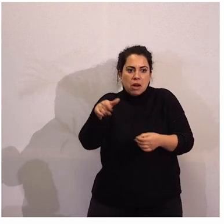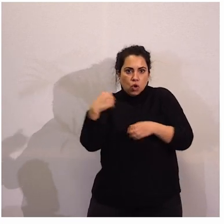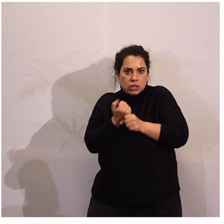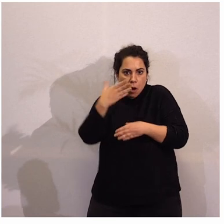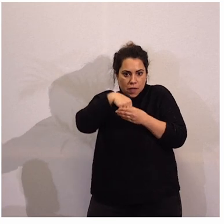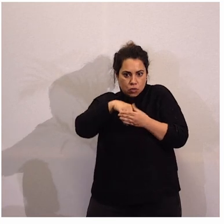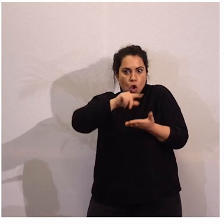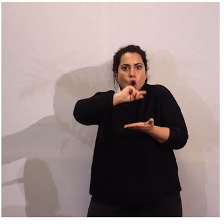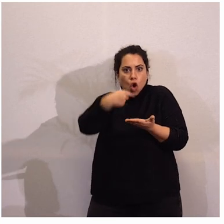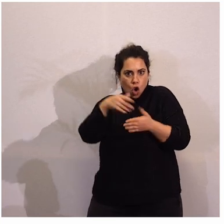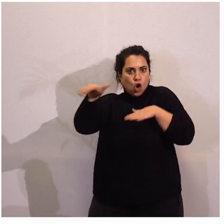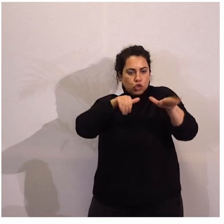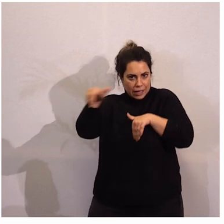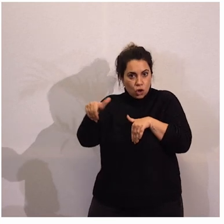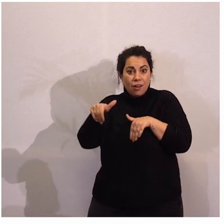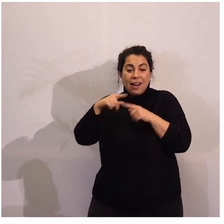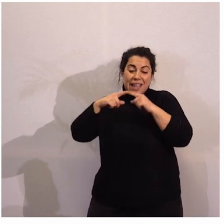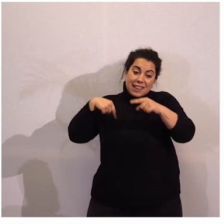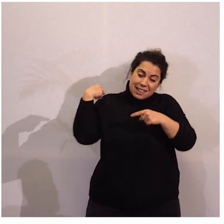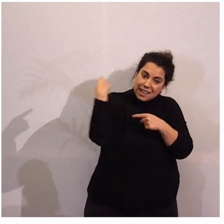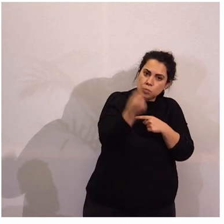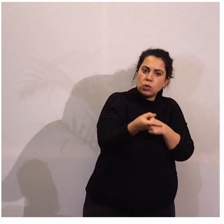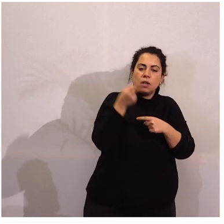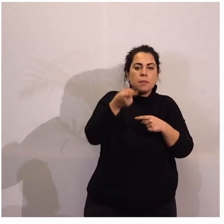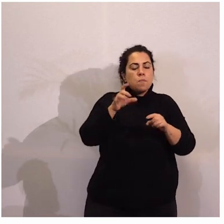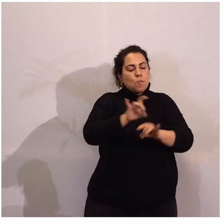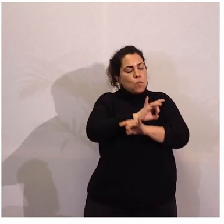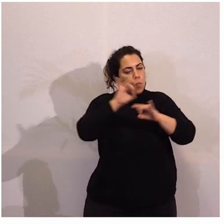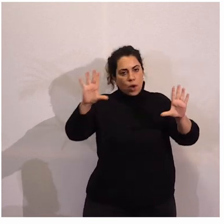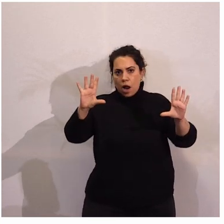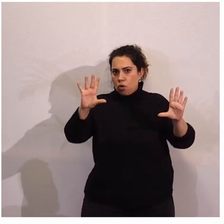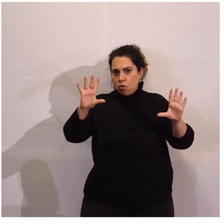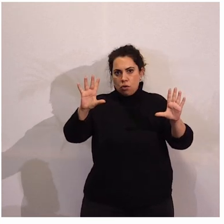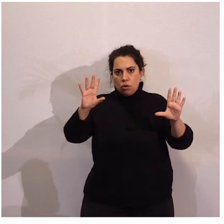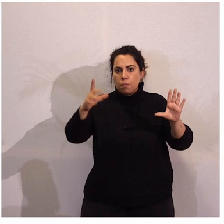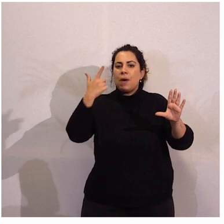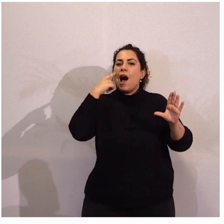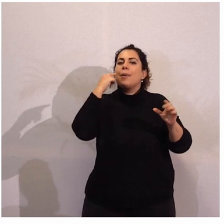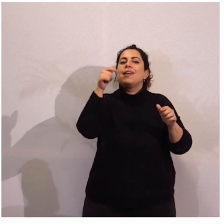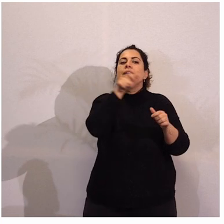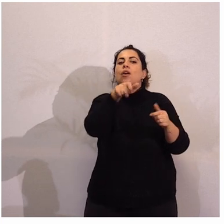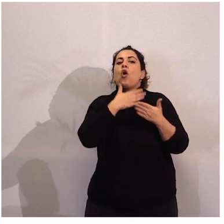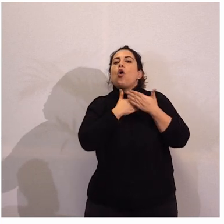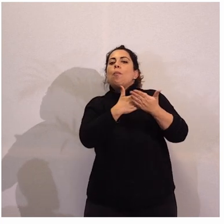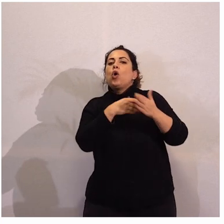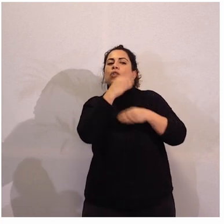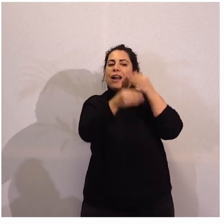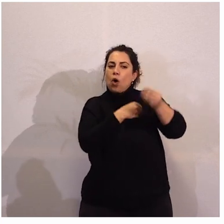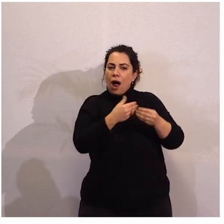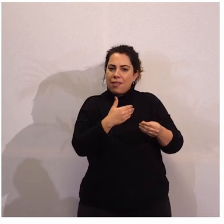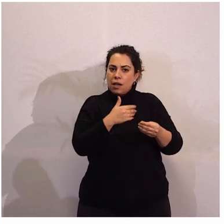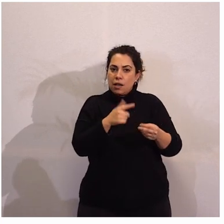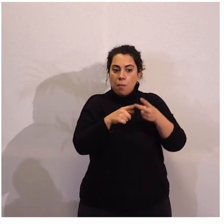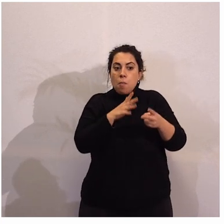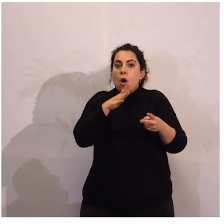su personal contratado, y luego tienen que tener muy claramente qué es lo que van a hacer con voluntariado, qué y por qué.